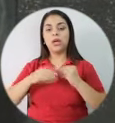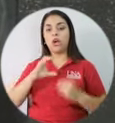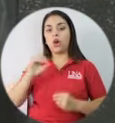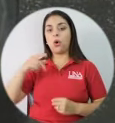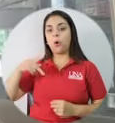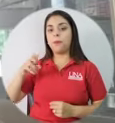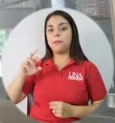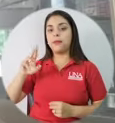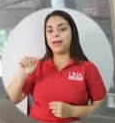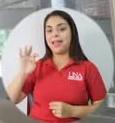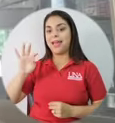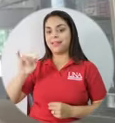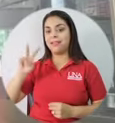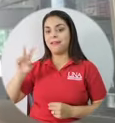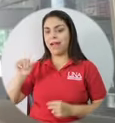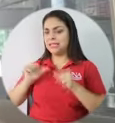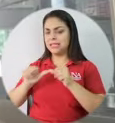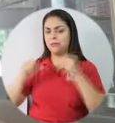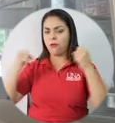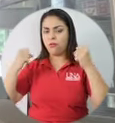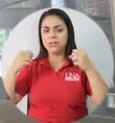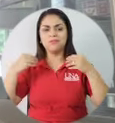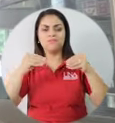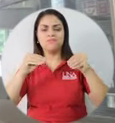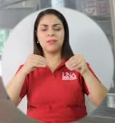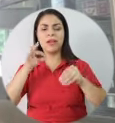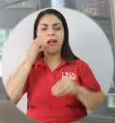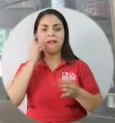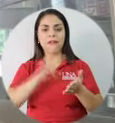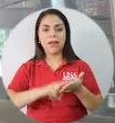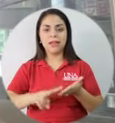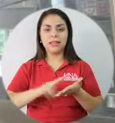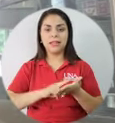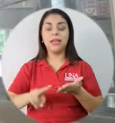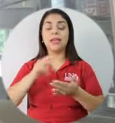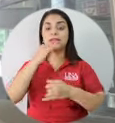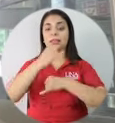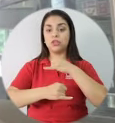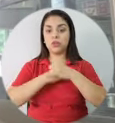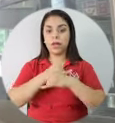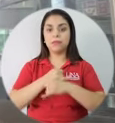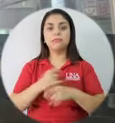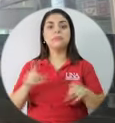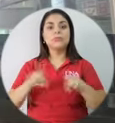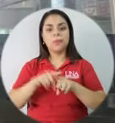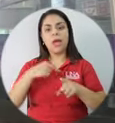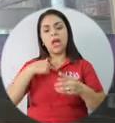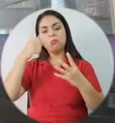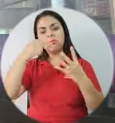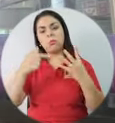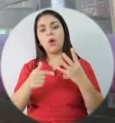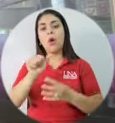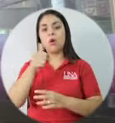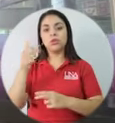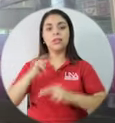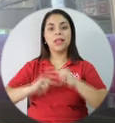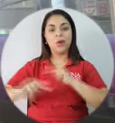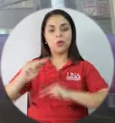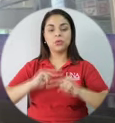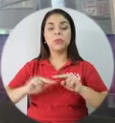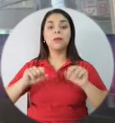como cooperativa, donde seguimos siendo muy fuertes en la comercialización de café verde a nivel internacional, pero también tenemos estas